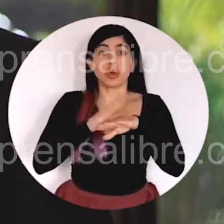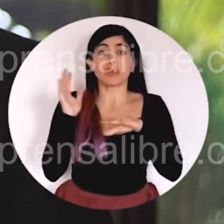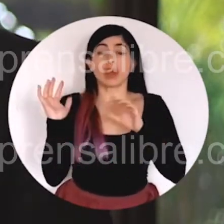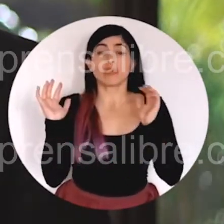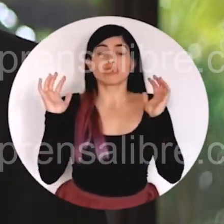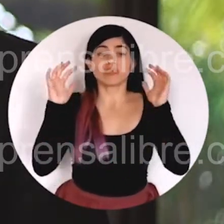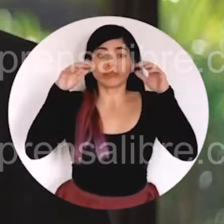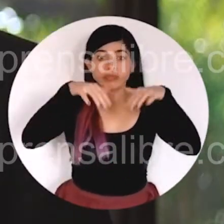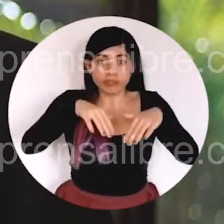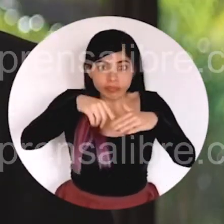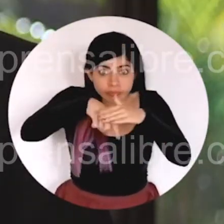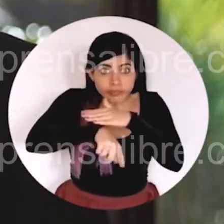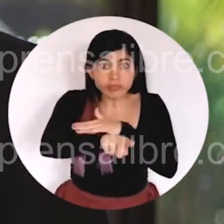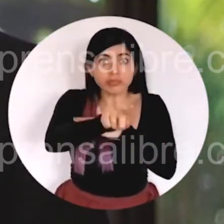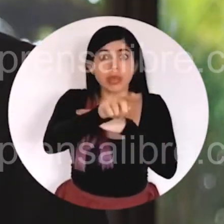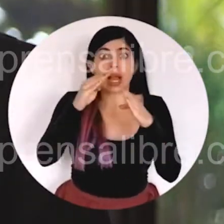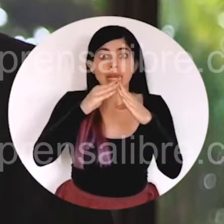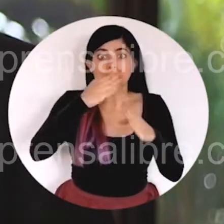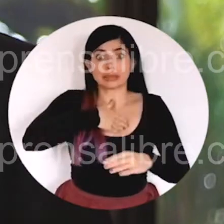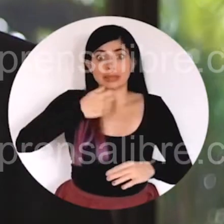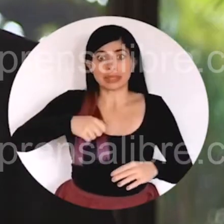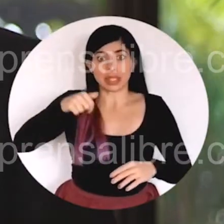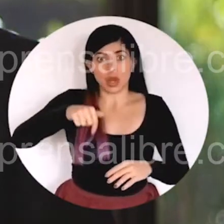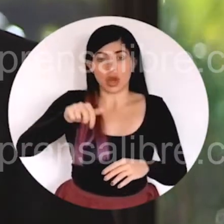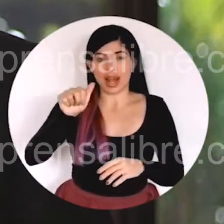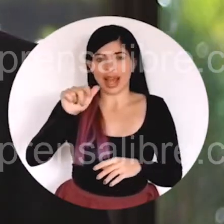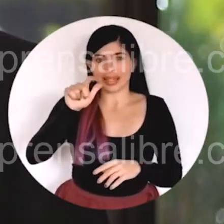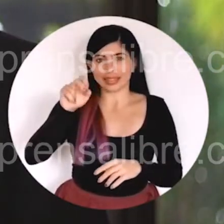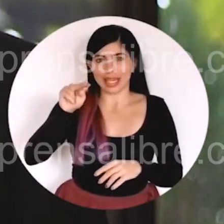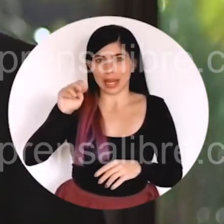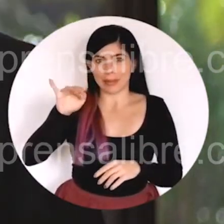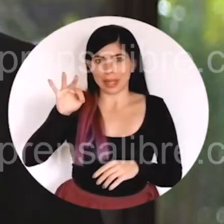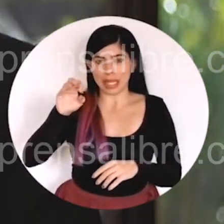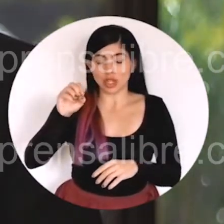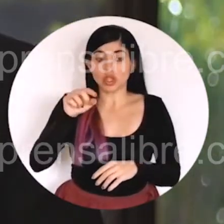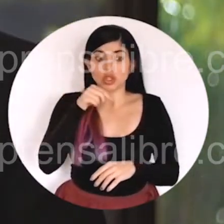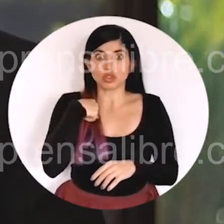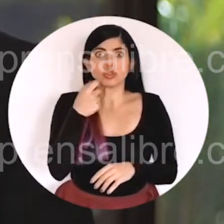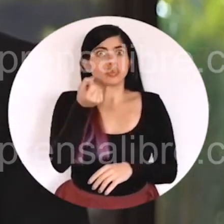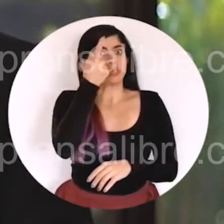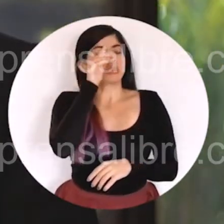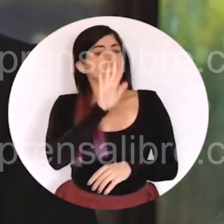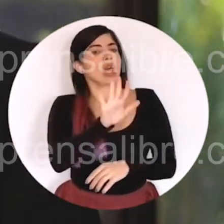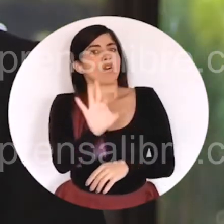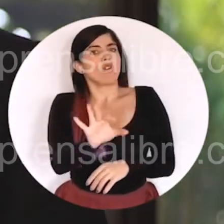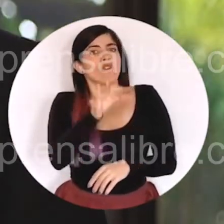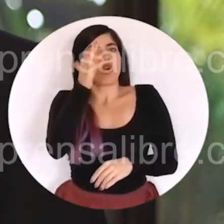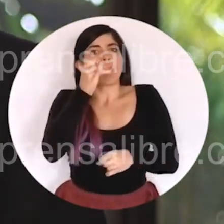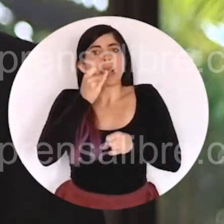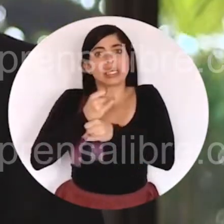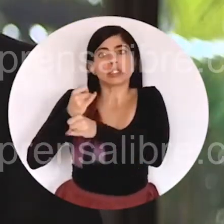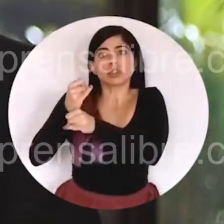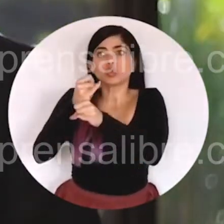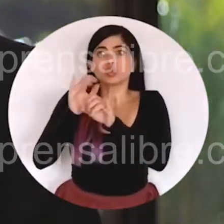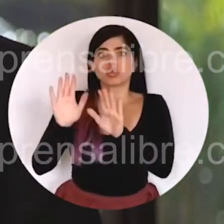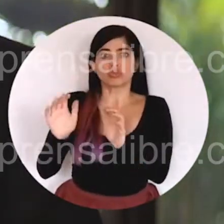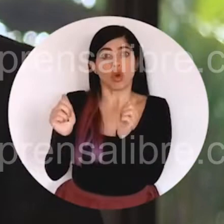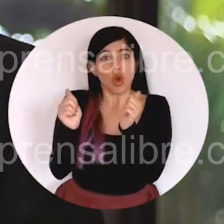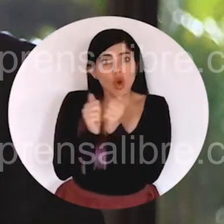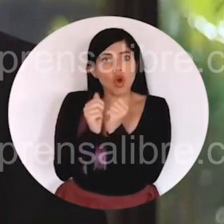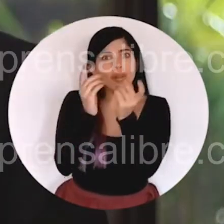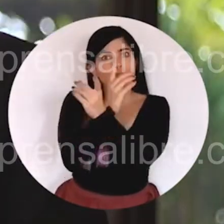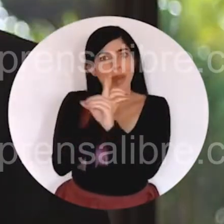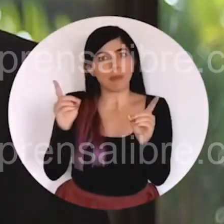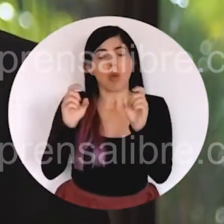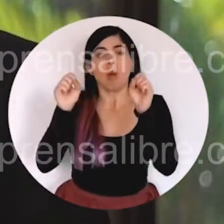el allanamiento a Casa Presidencial el día de hoy, entiendo que es la forma en que nuestra institucionalidad